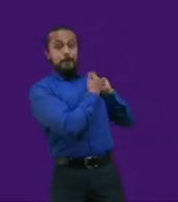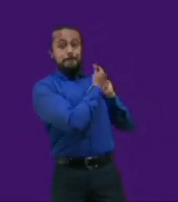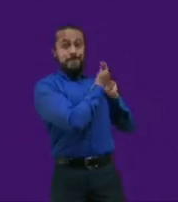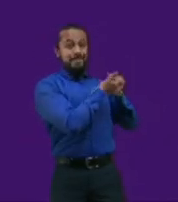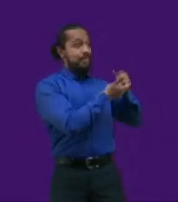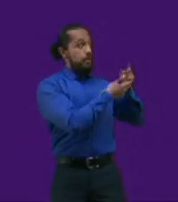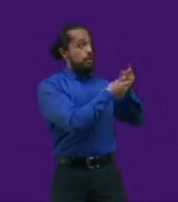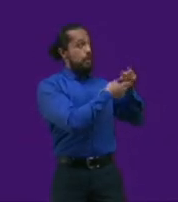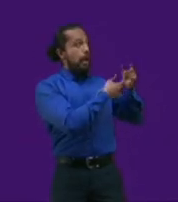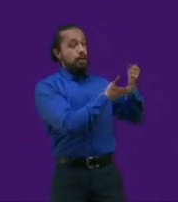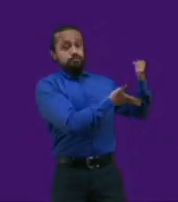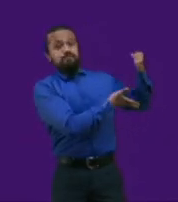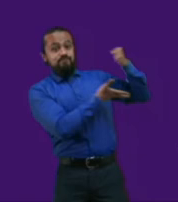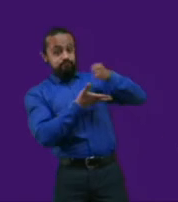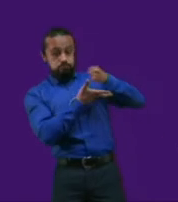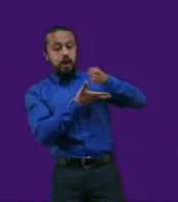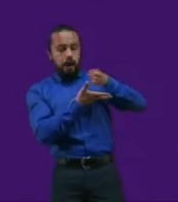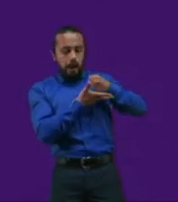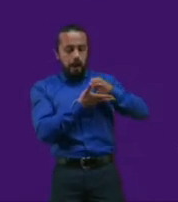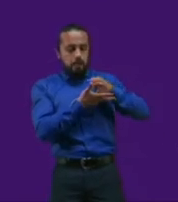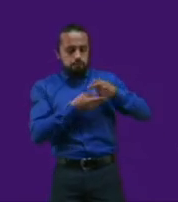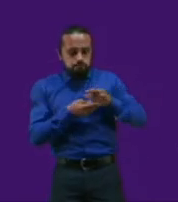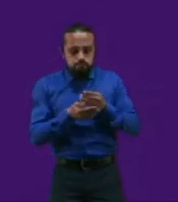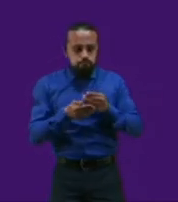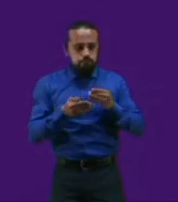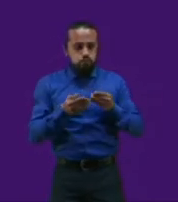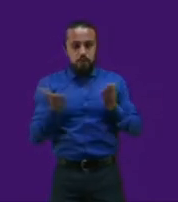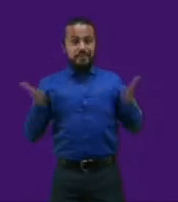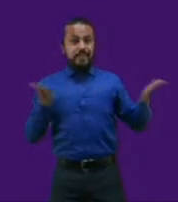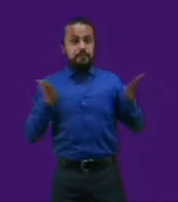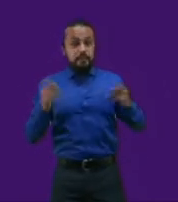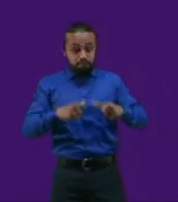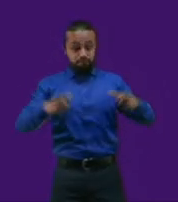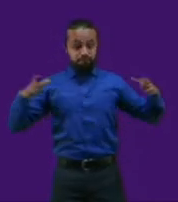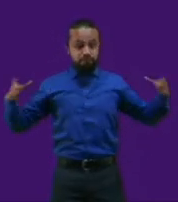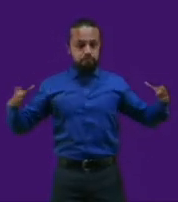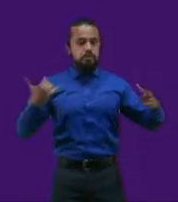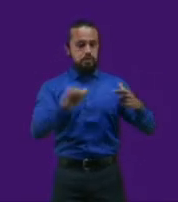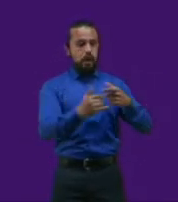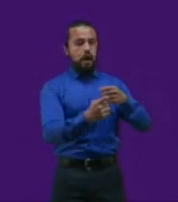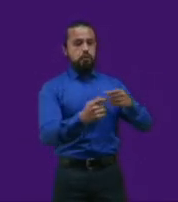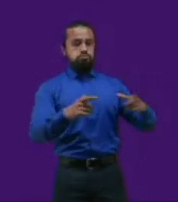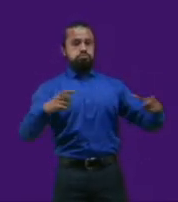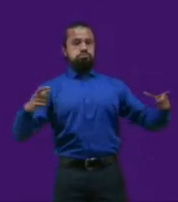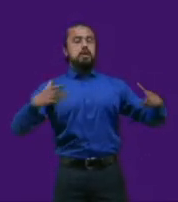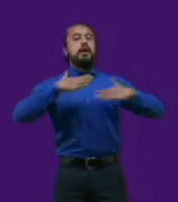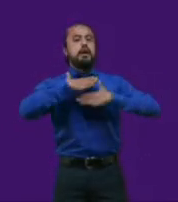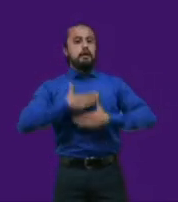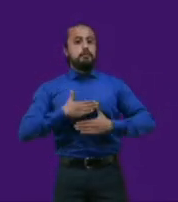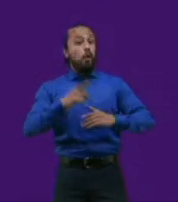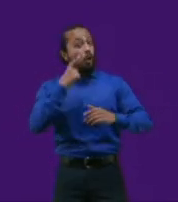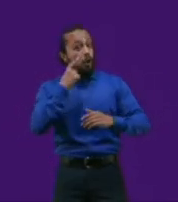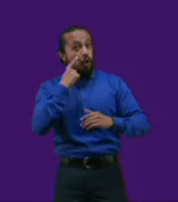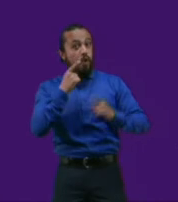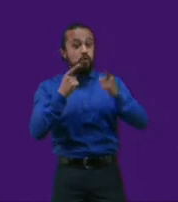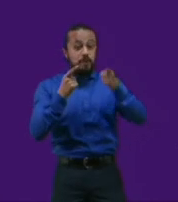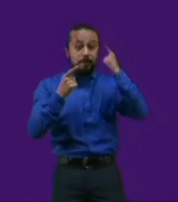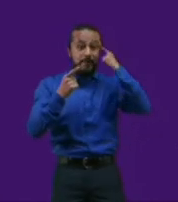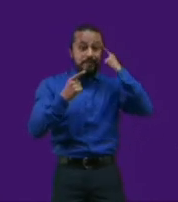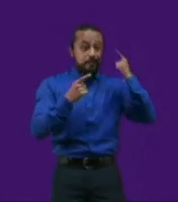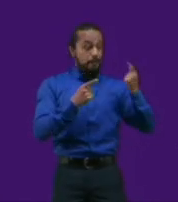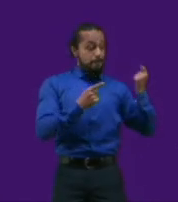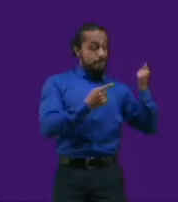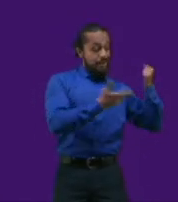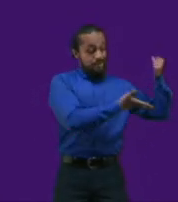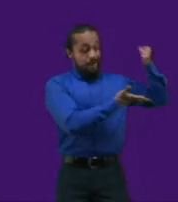está dando, ¿me entiendes? Lo que es el negocio. Pero no te apresures solamente por pensar que eso es sinónimo de éxito, ¿no?